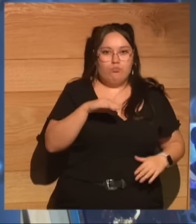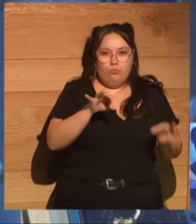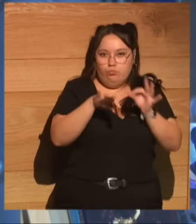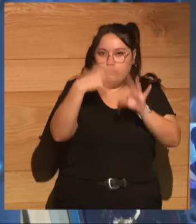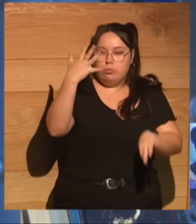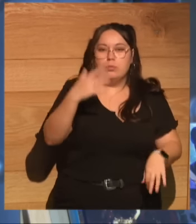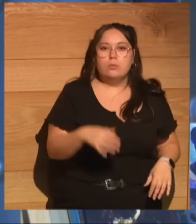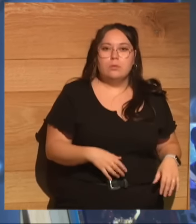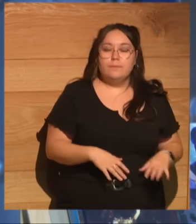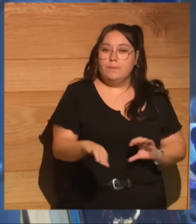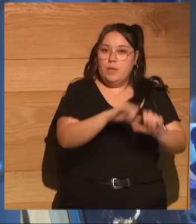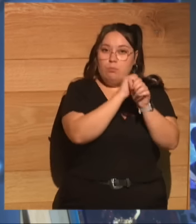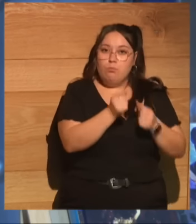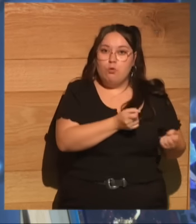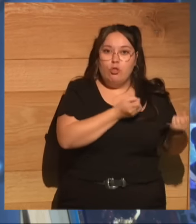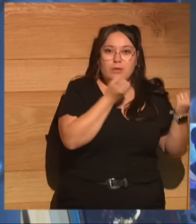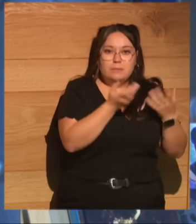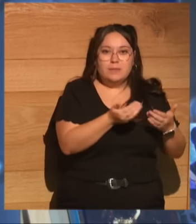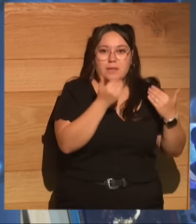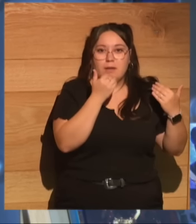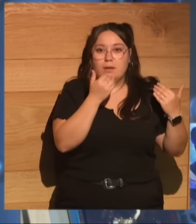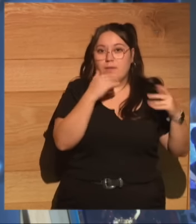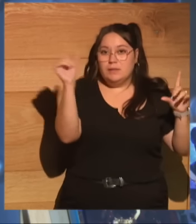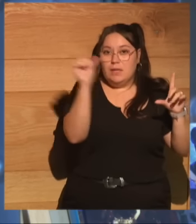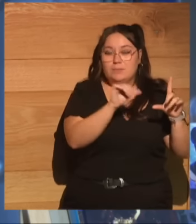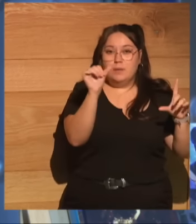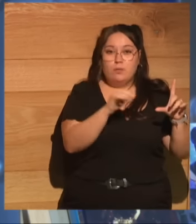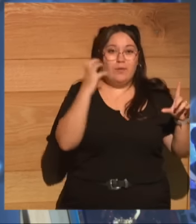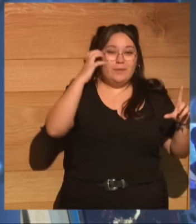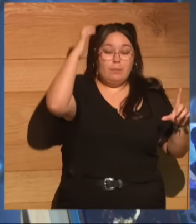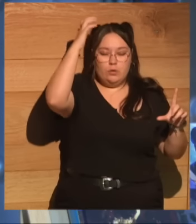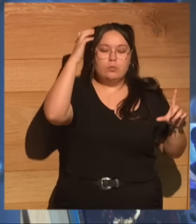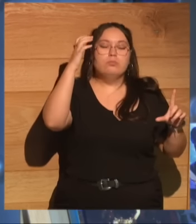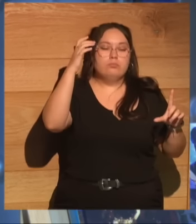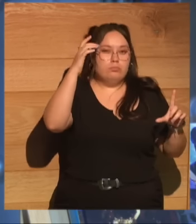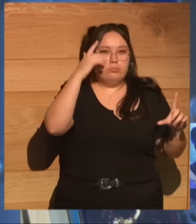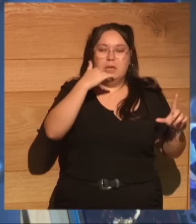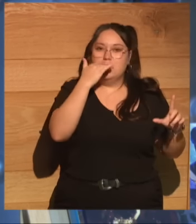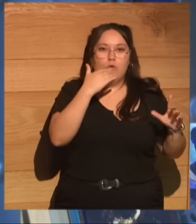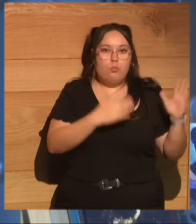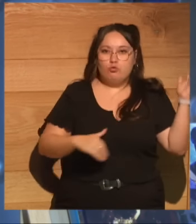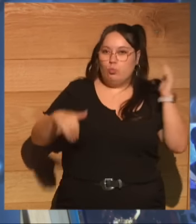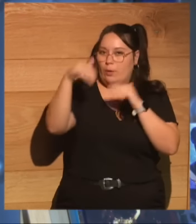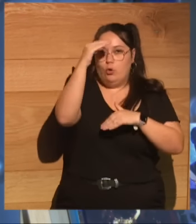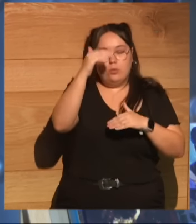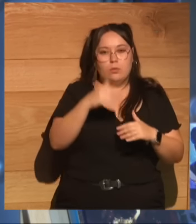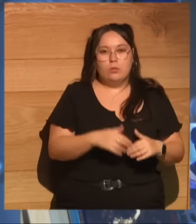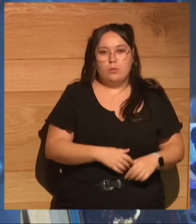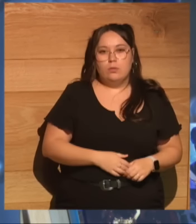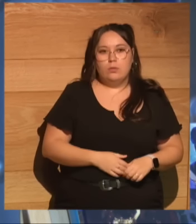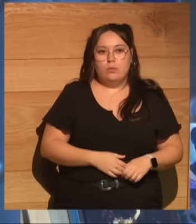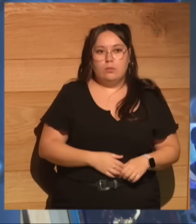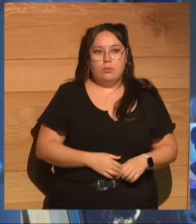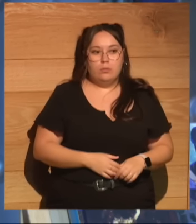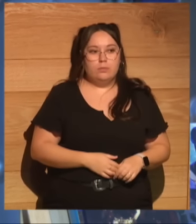Vamos. Y el modo en que se expresa a través de las películas de Tim Burton es superior muchas veces al modo en que se expresa